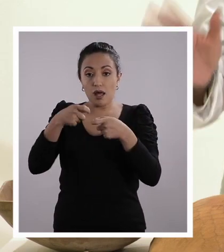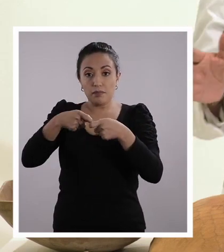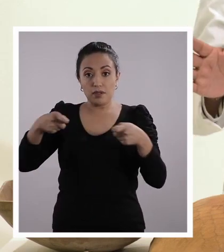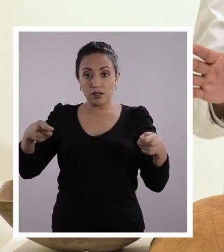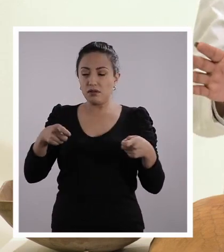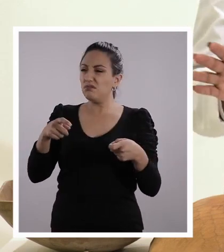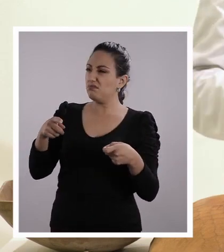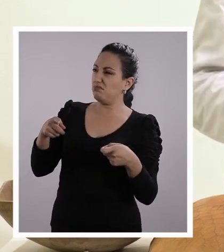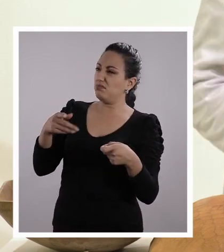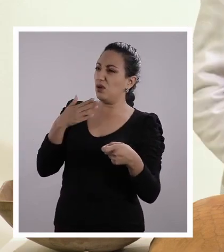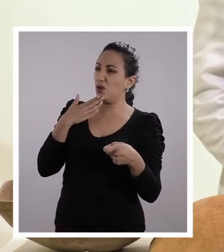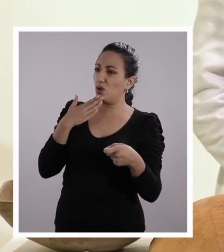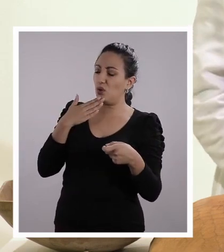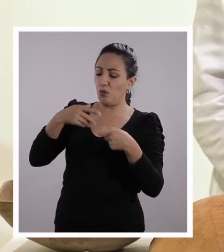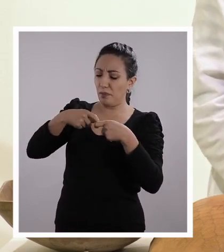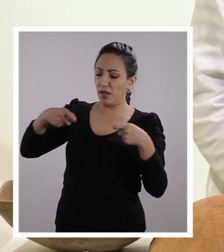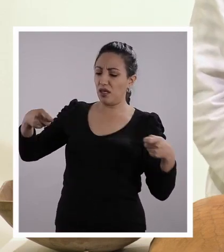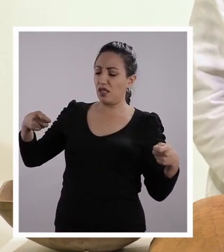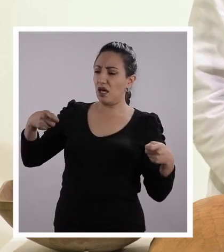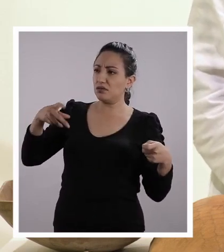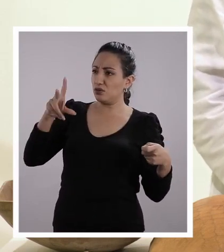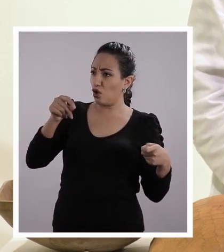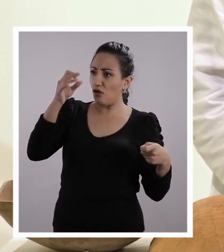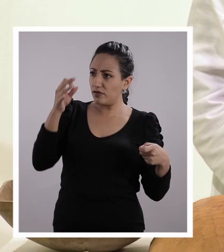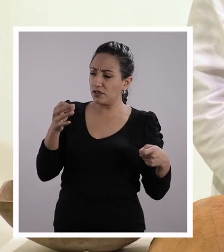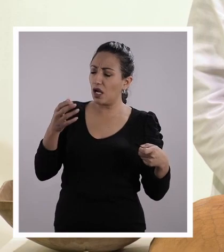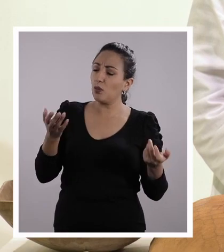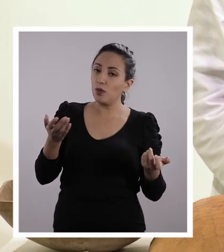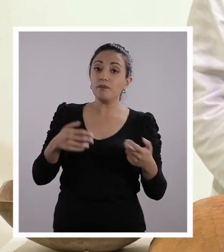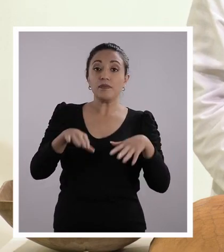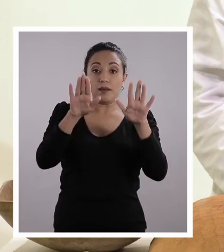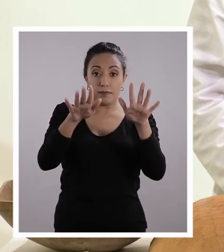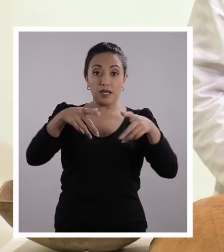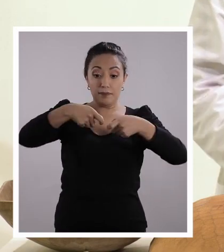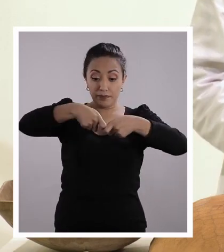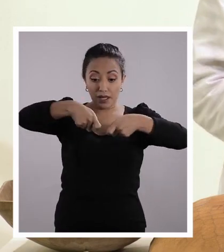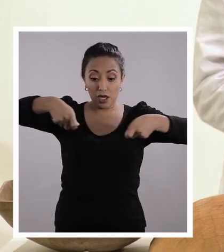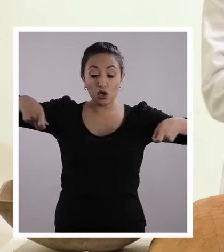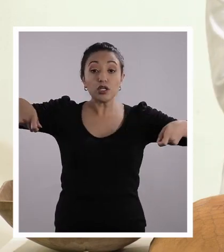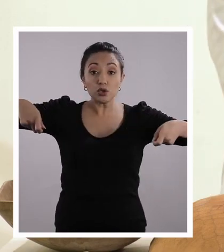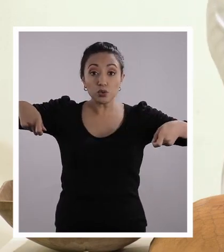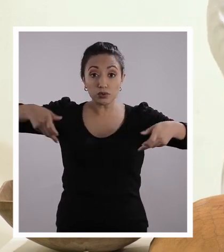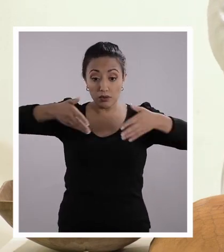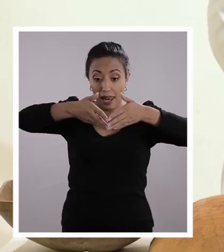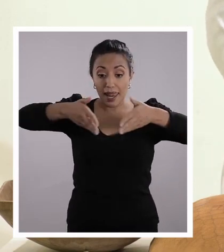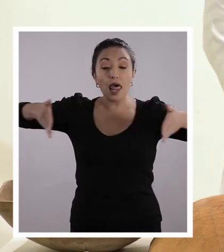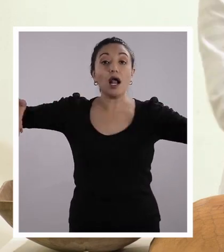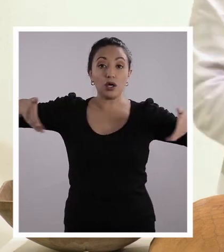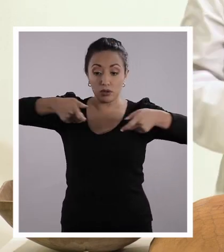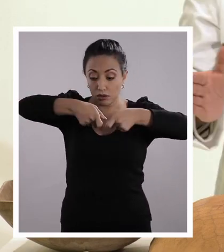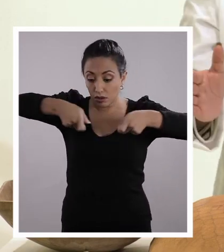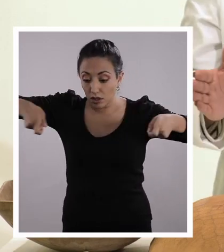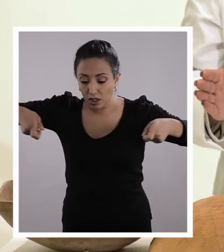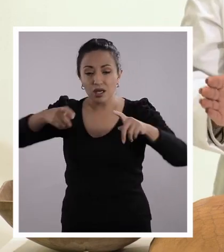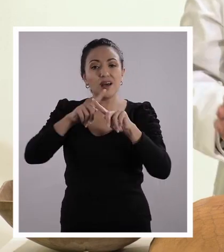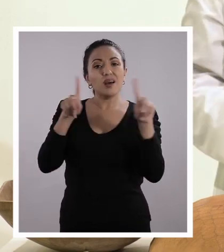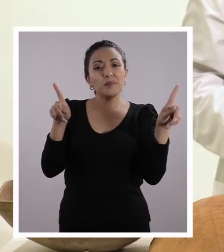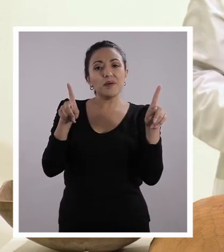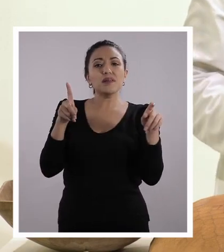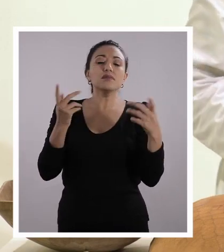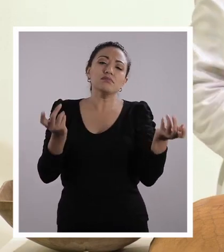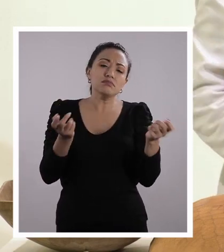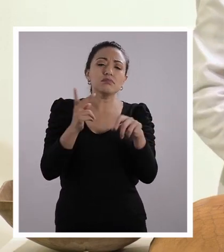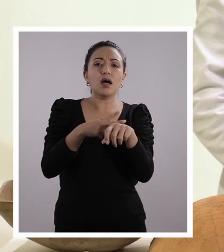longitud vídeos no convencionales de longitud interesante la longitud es lo que medimos en el largo verdad